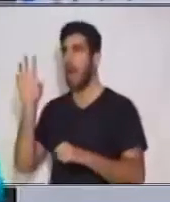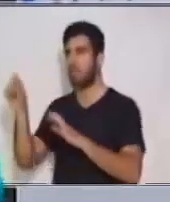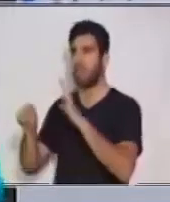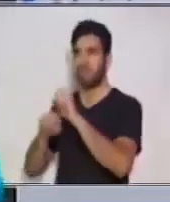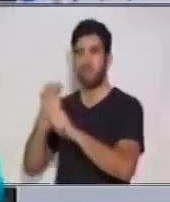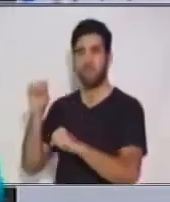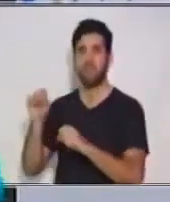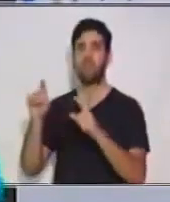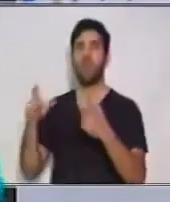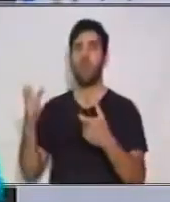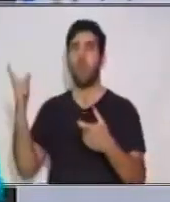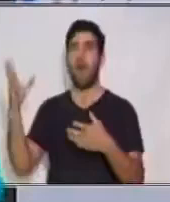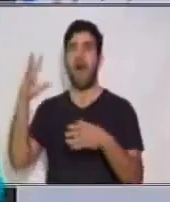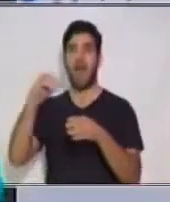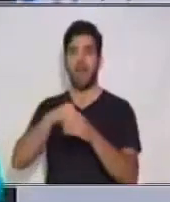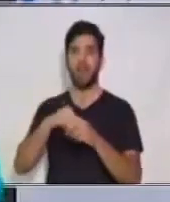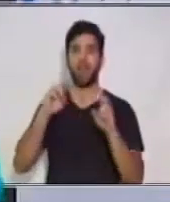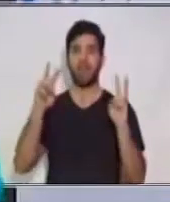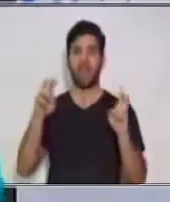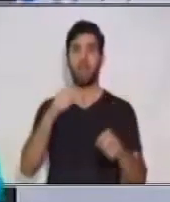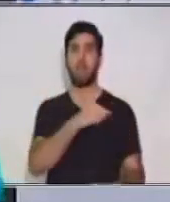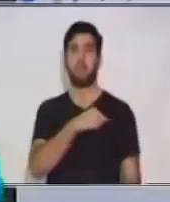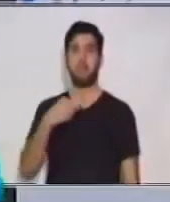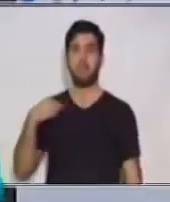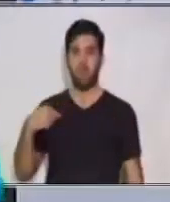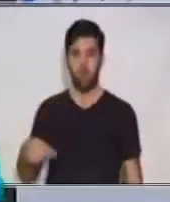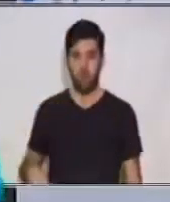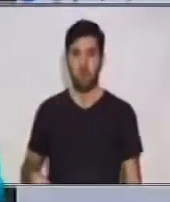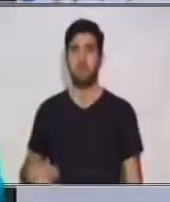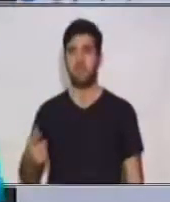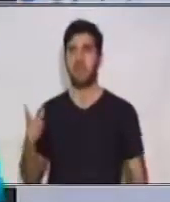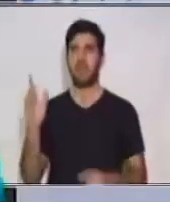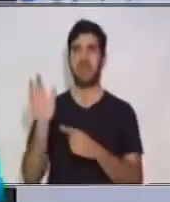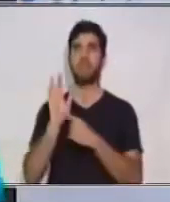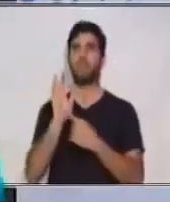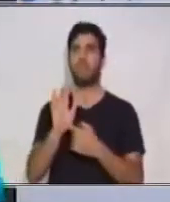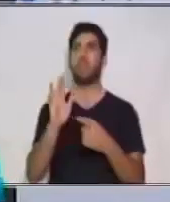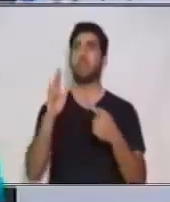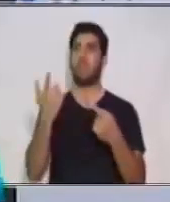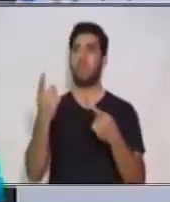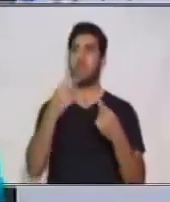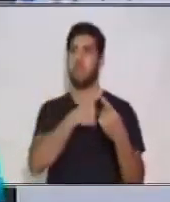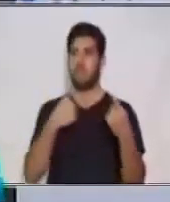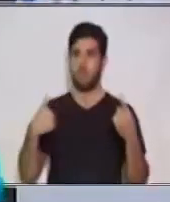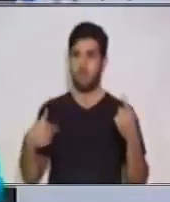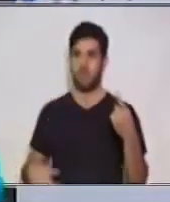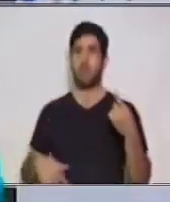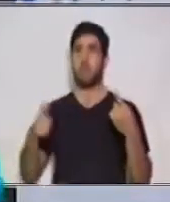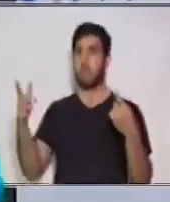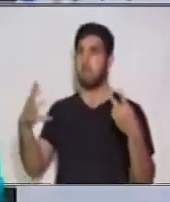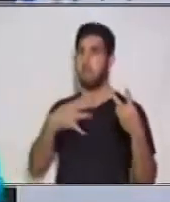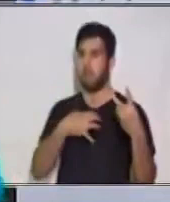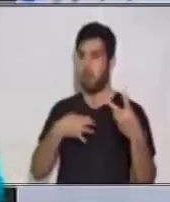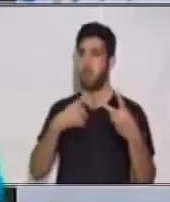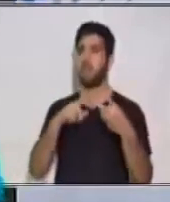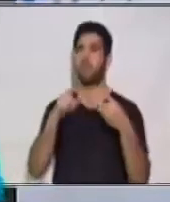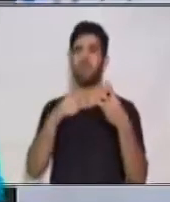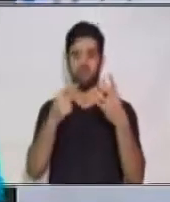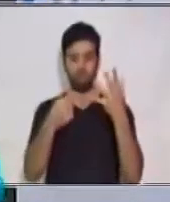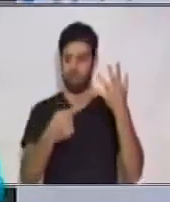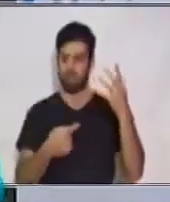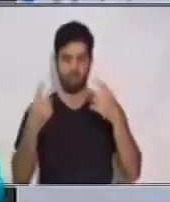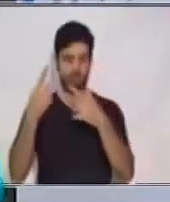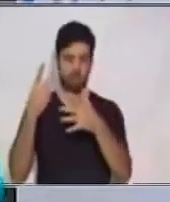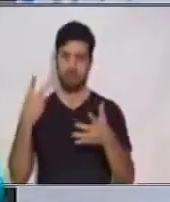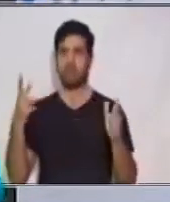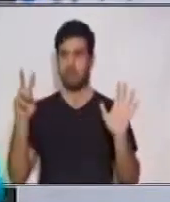los pronombres personales, posesivos, demostrativos, indefinidos y relativos. Casi la